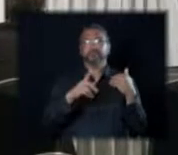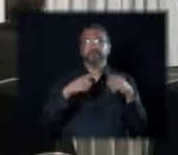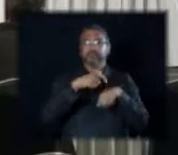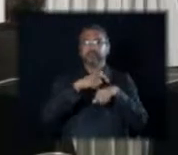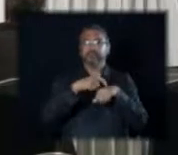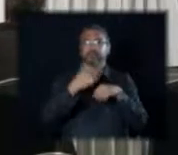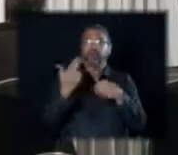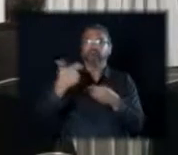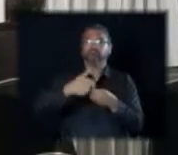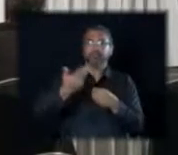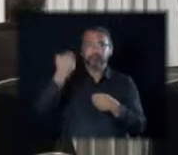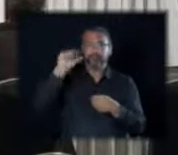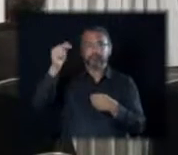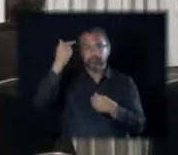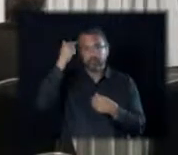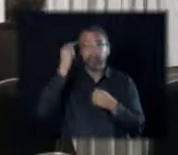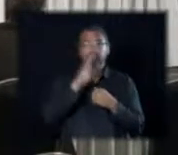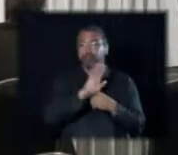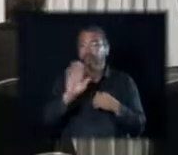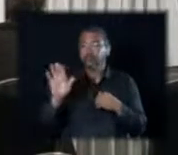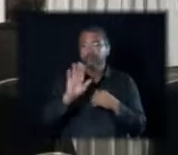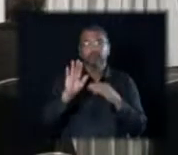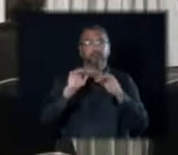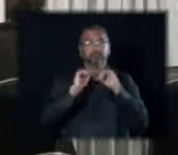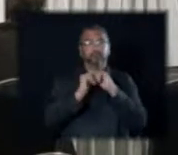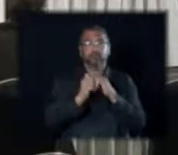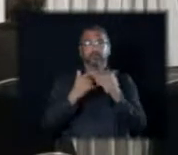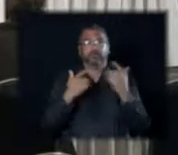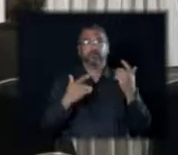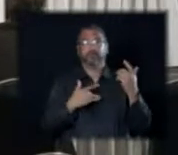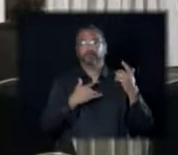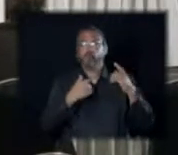Con sus años de servicio, ¿qué